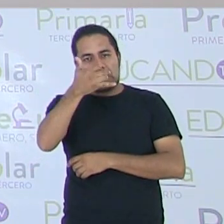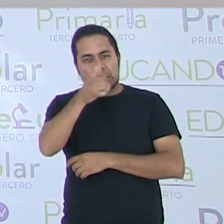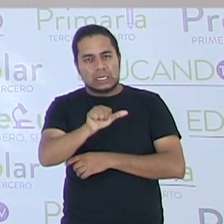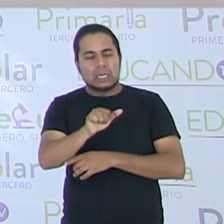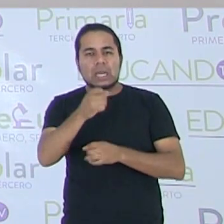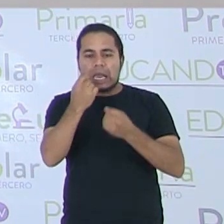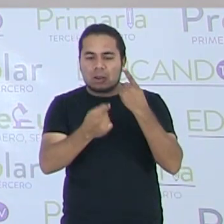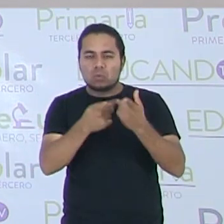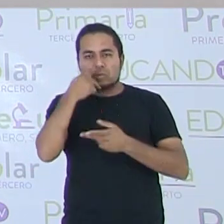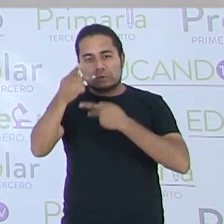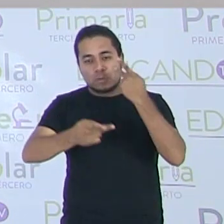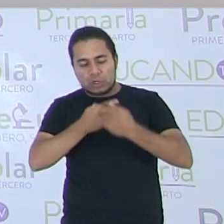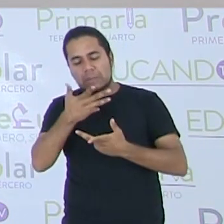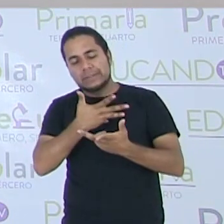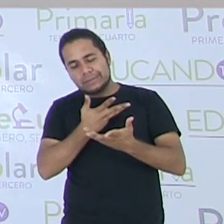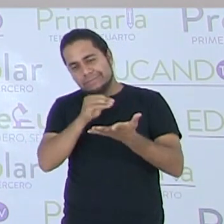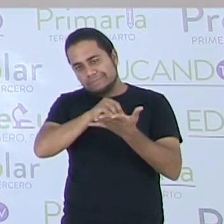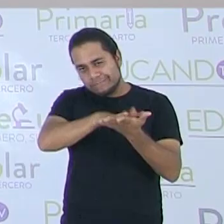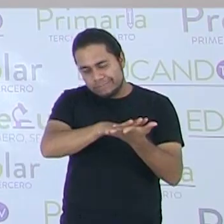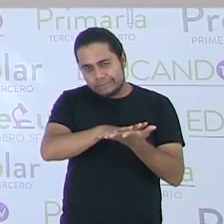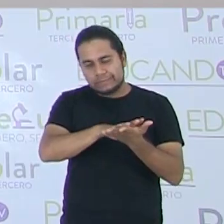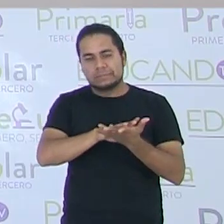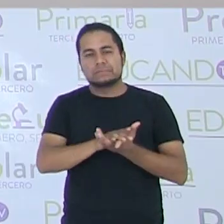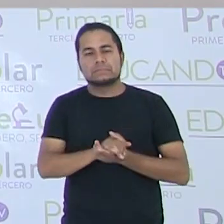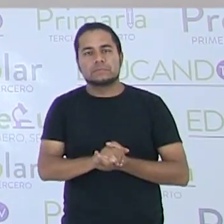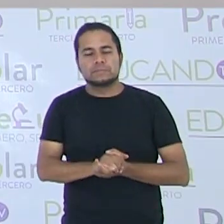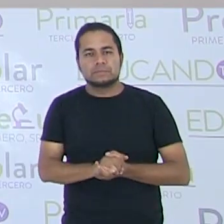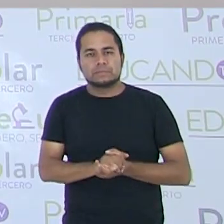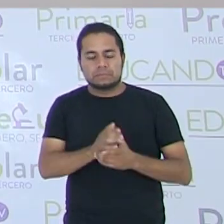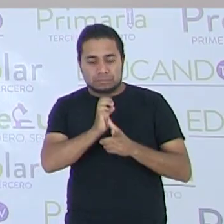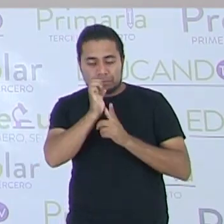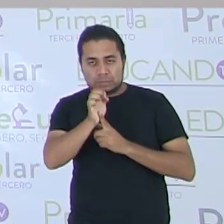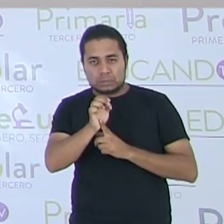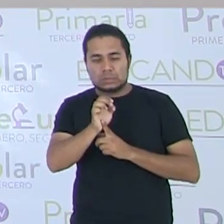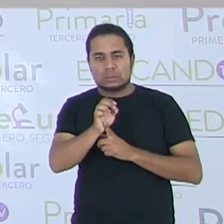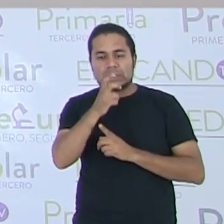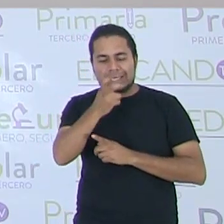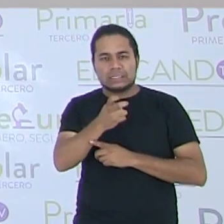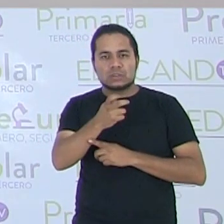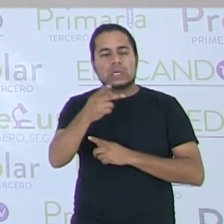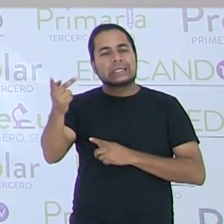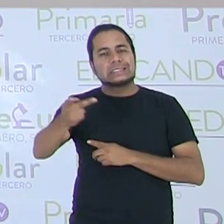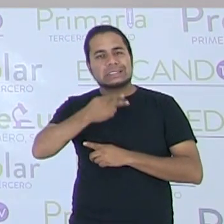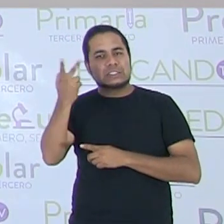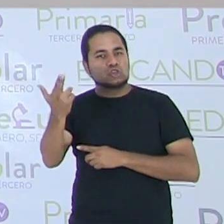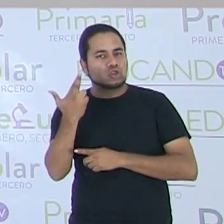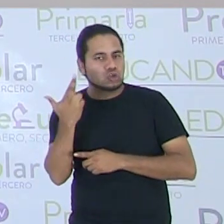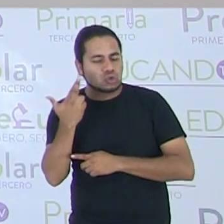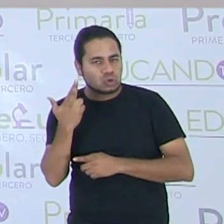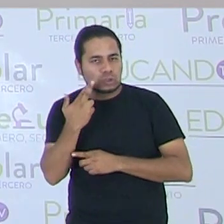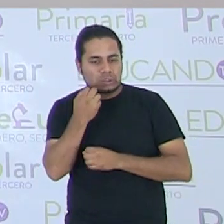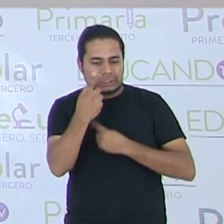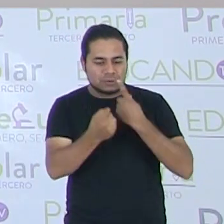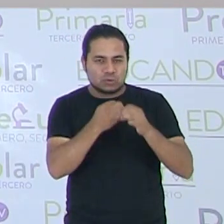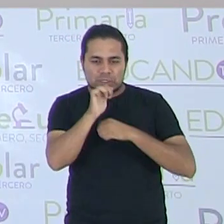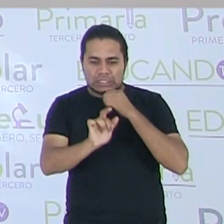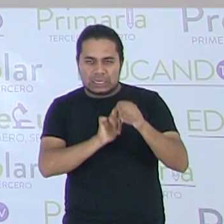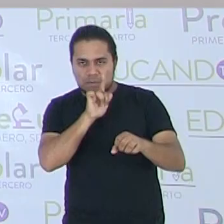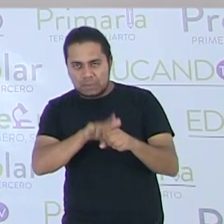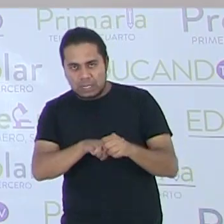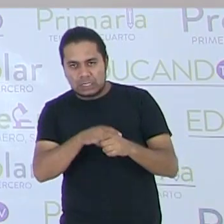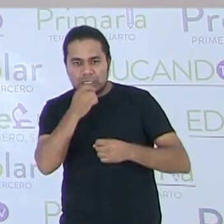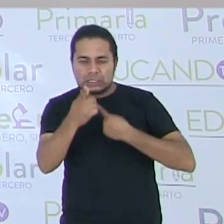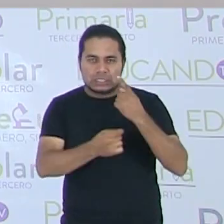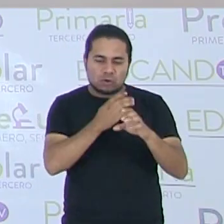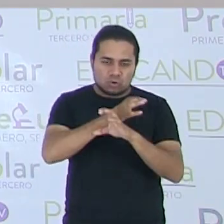tienen, ¿sí? Entonces, la onomatopeya es el sonido que emiten algunos animales,